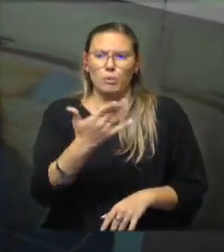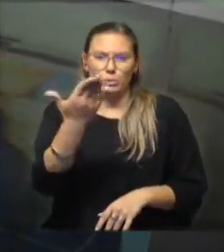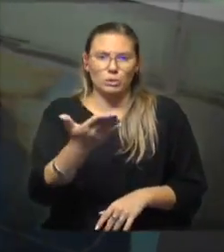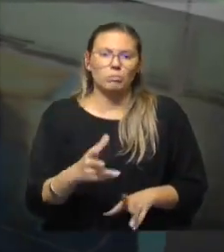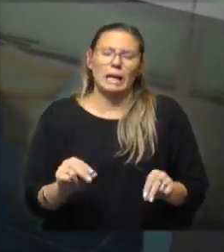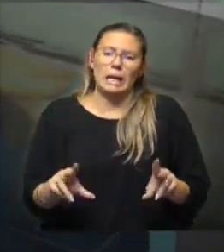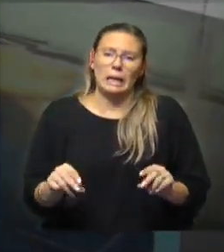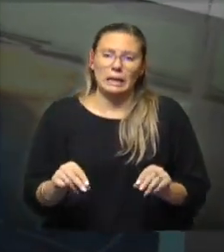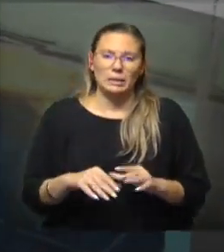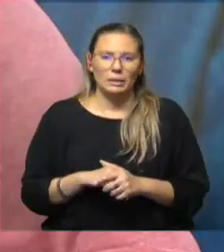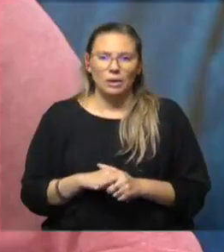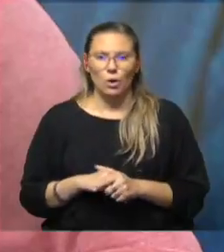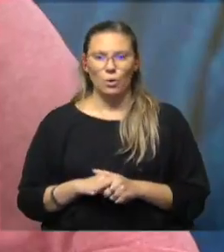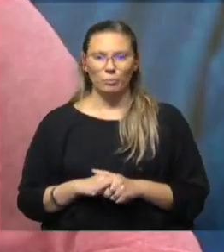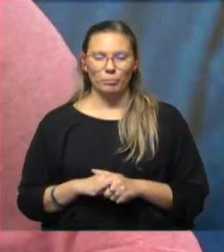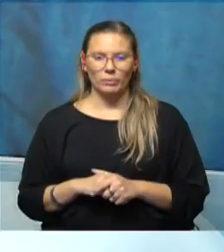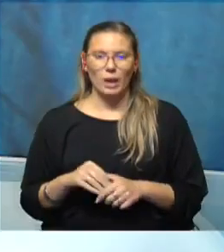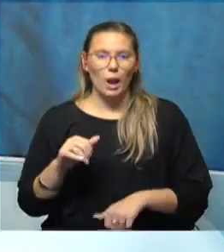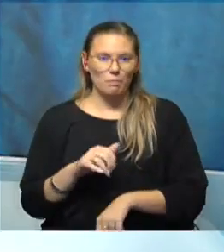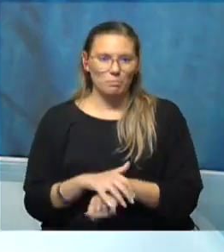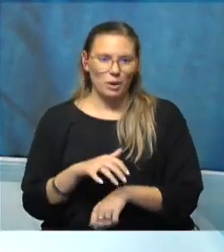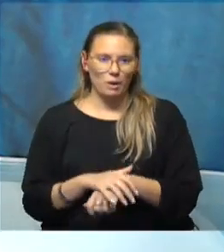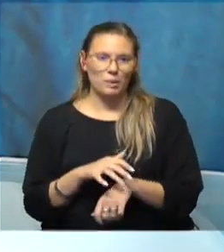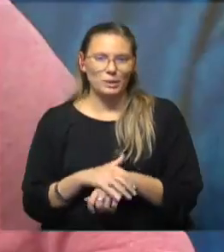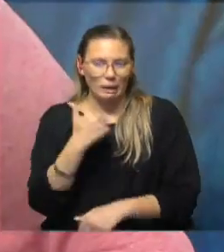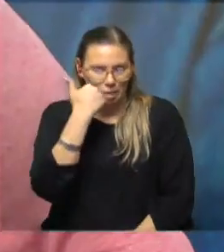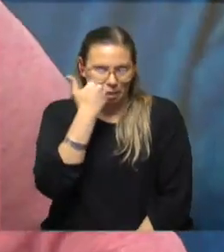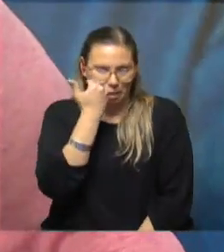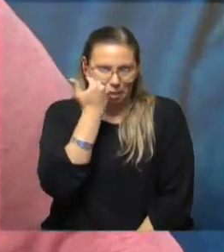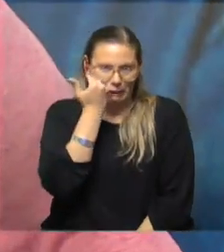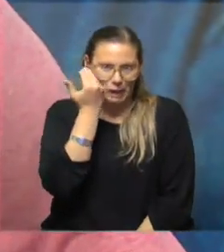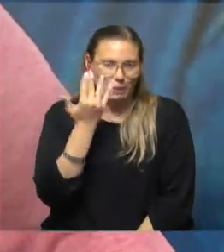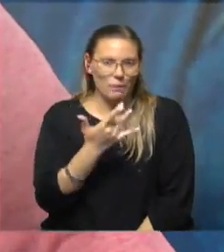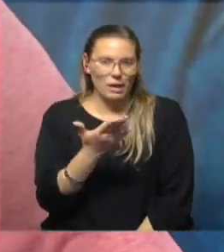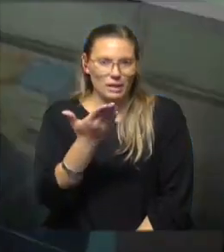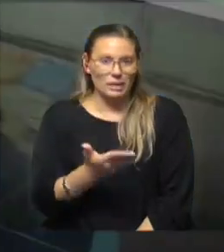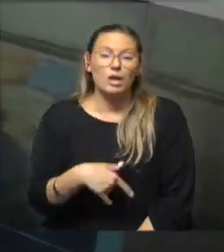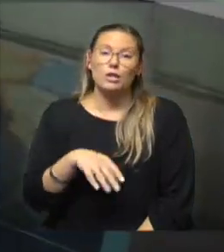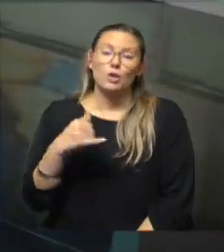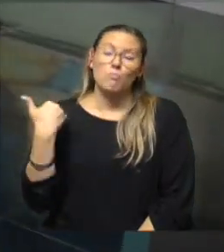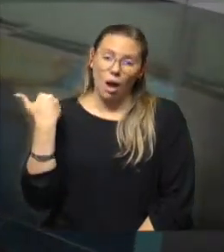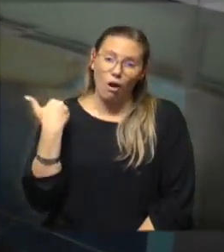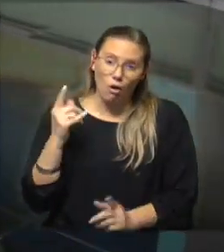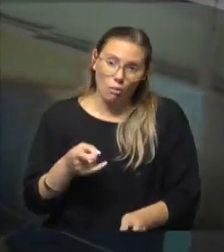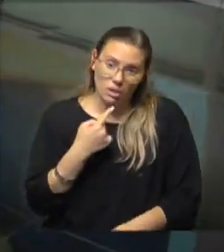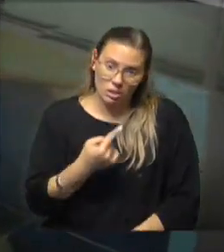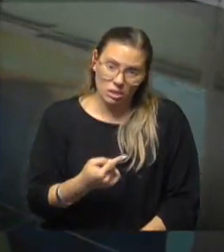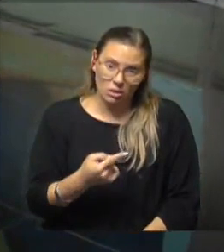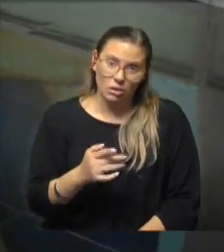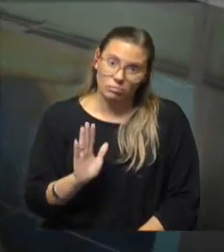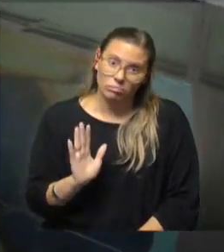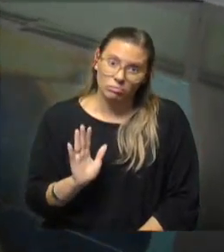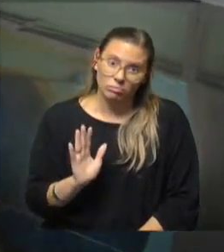mirá, ¡Ay, qué el momento de verdad y el pudor, todo el pudor. Pero... Estoy más joven ahí, debo decir, ¿no? Ojalá.